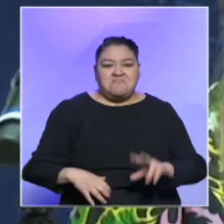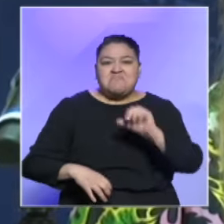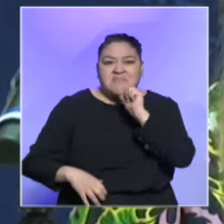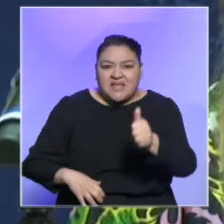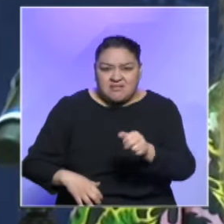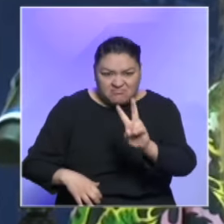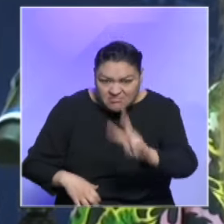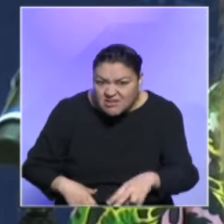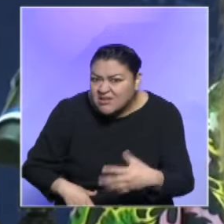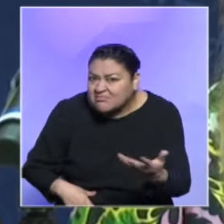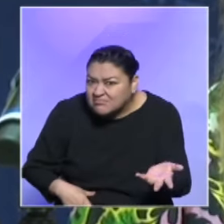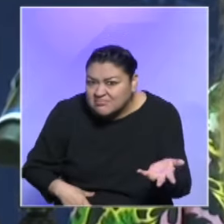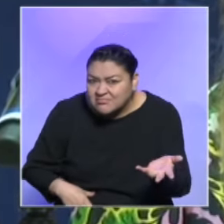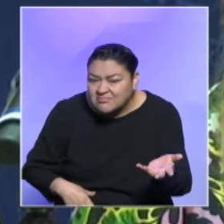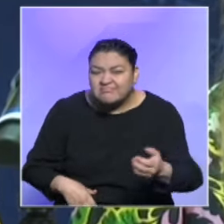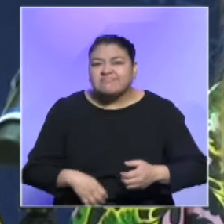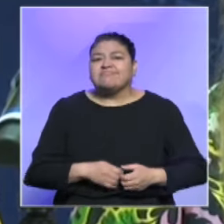verdad?